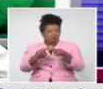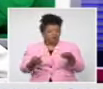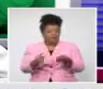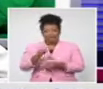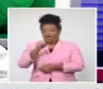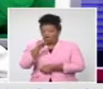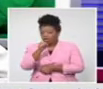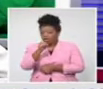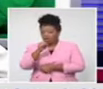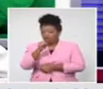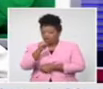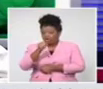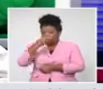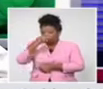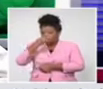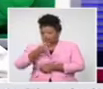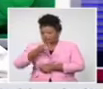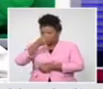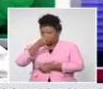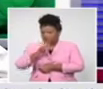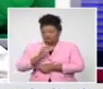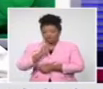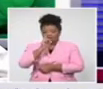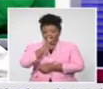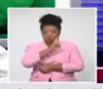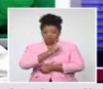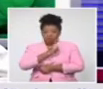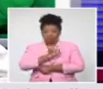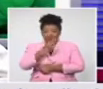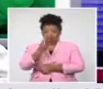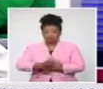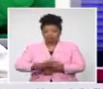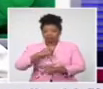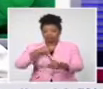secreción nasal, se hizo el diagnóstico, se ingresó,